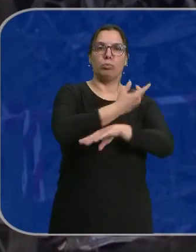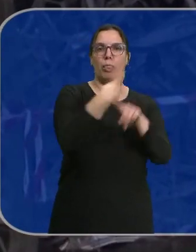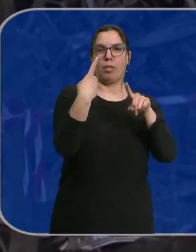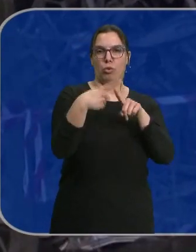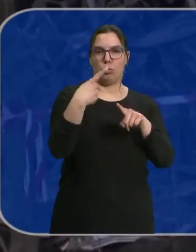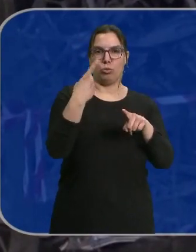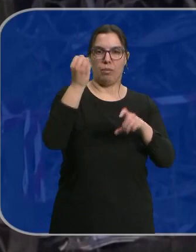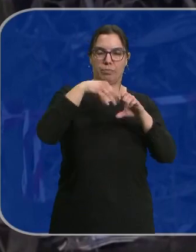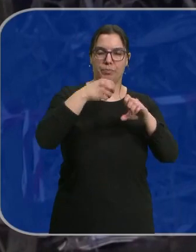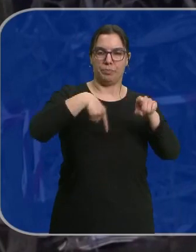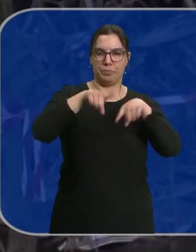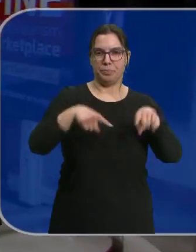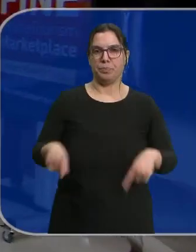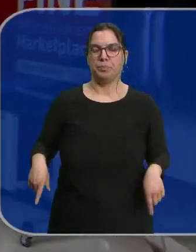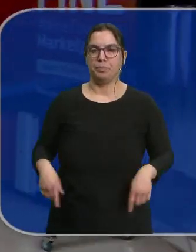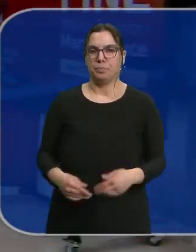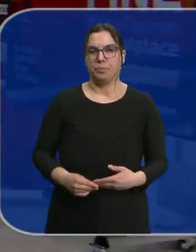mercancías.